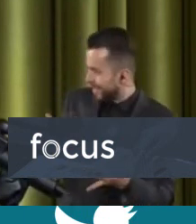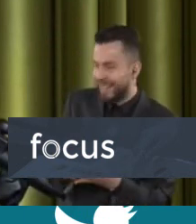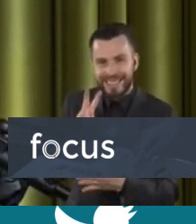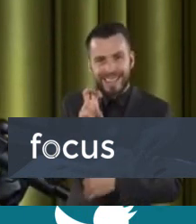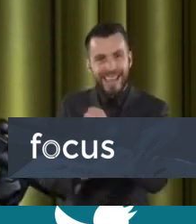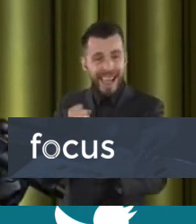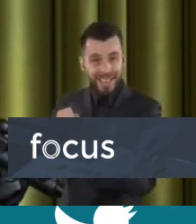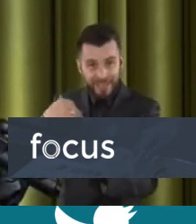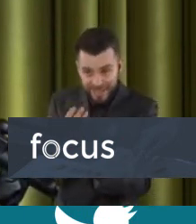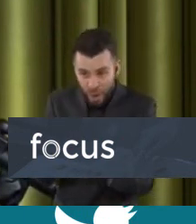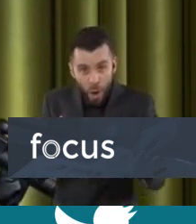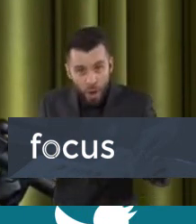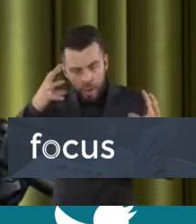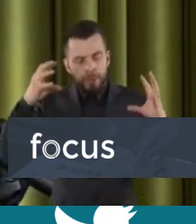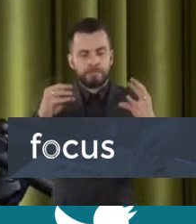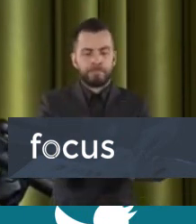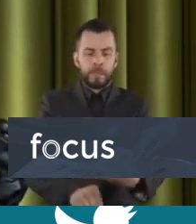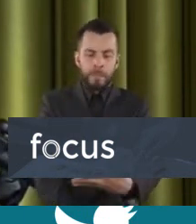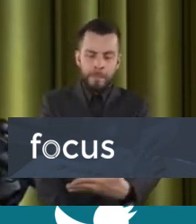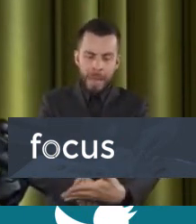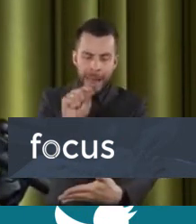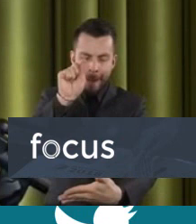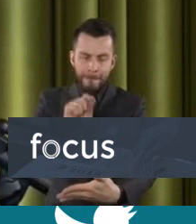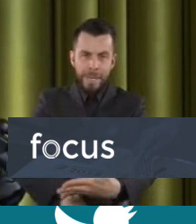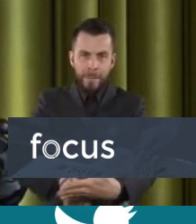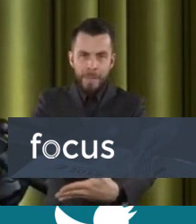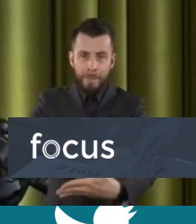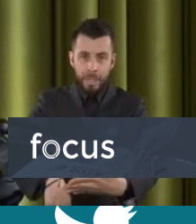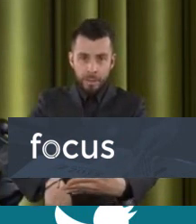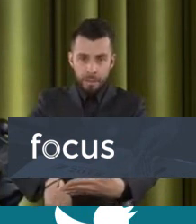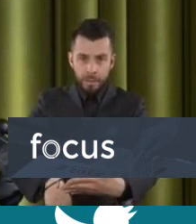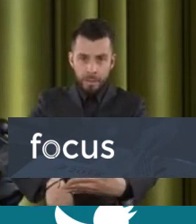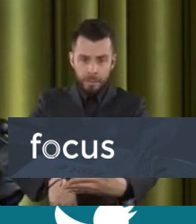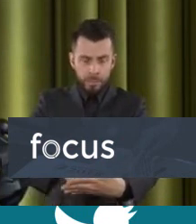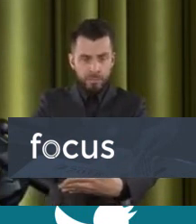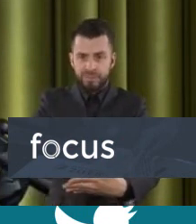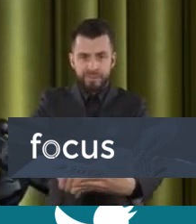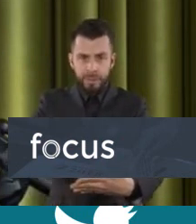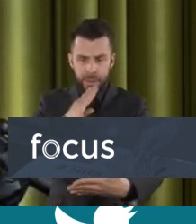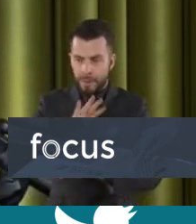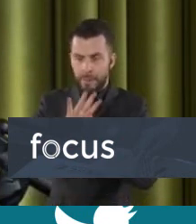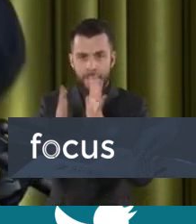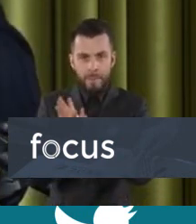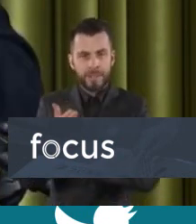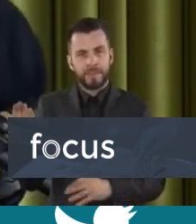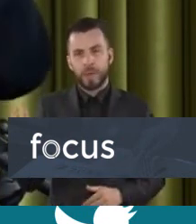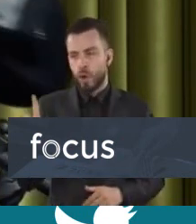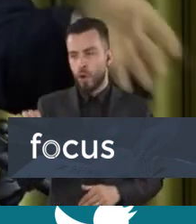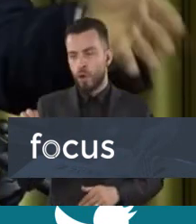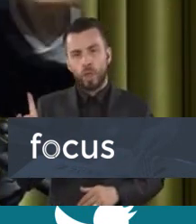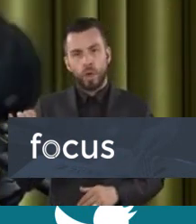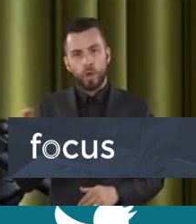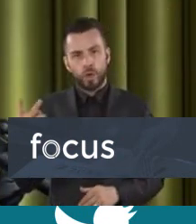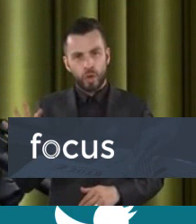7 años, ese acuerdo lo firmamos los firmantes de paz, Rodrigo Londoño, este